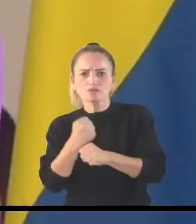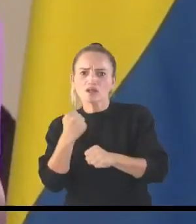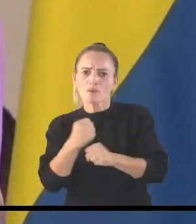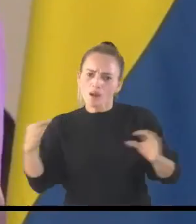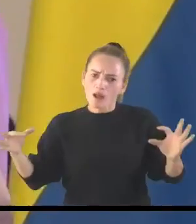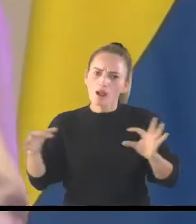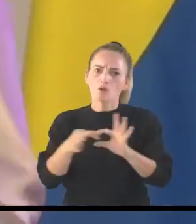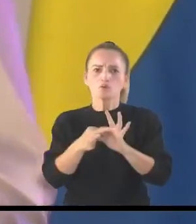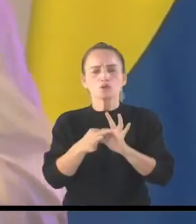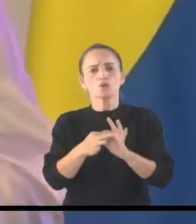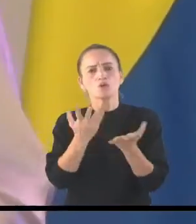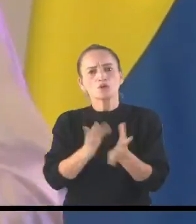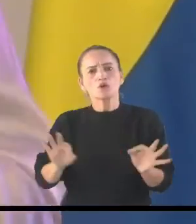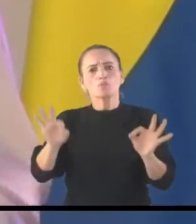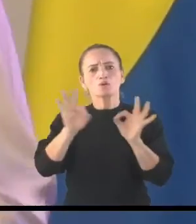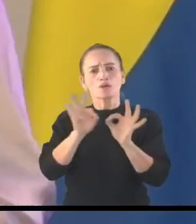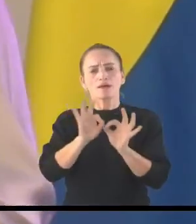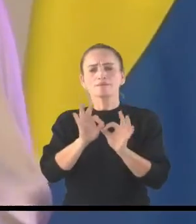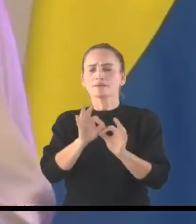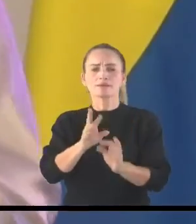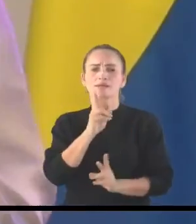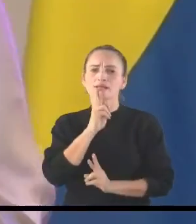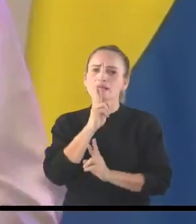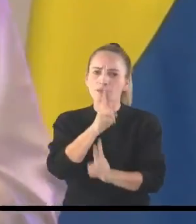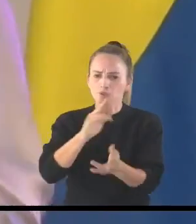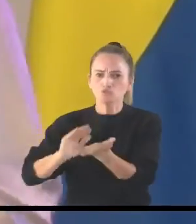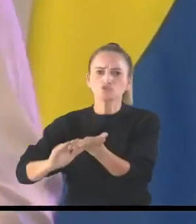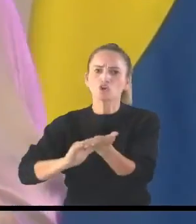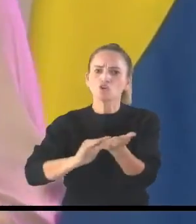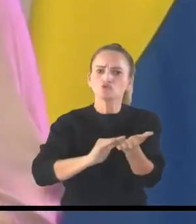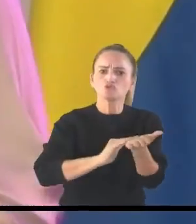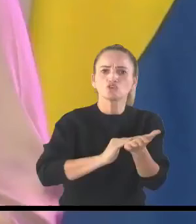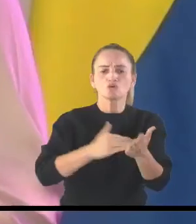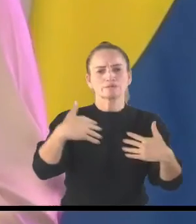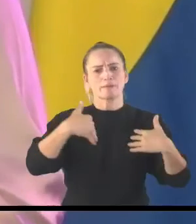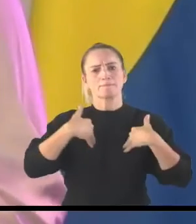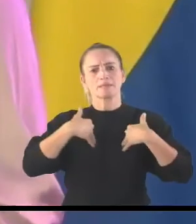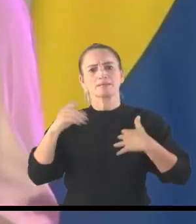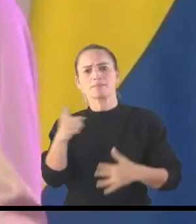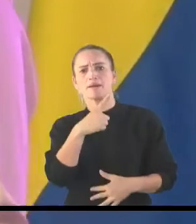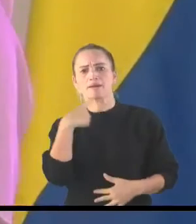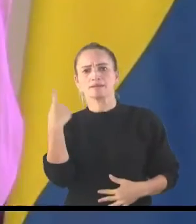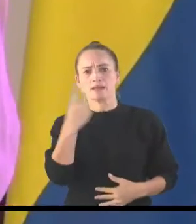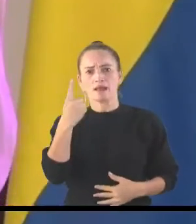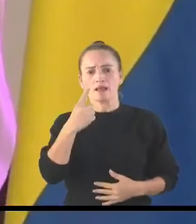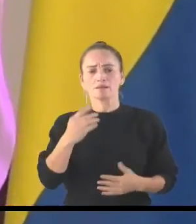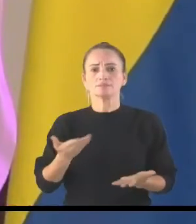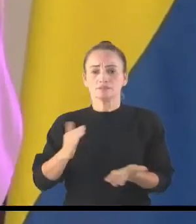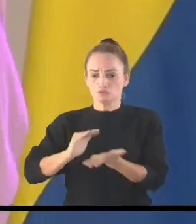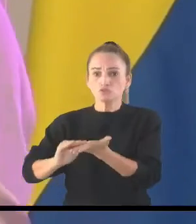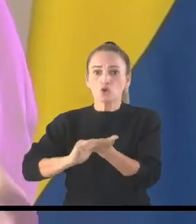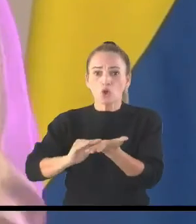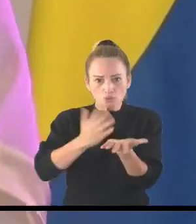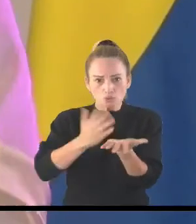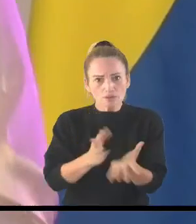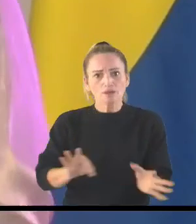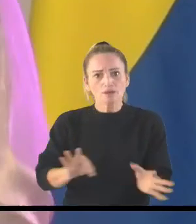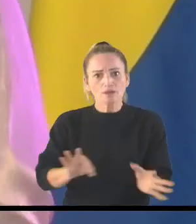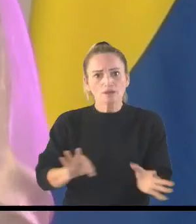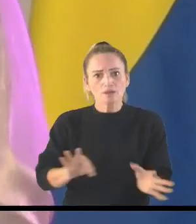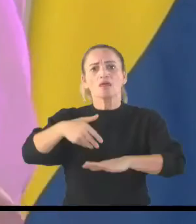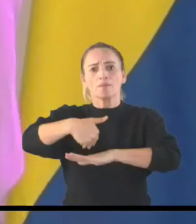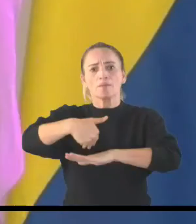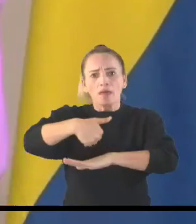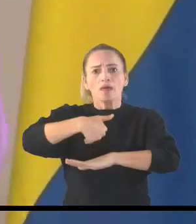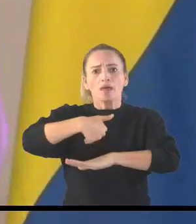dar respuestas integrales a todas las víctimas. La indemnización es lo que las víctimas